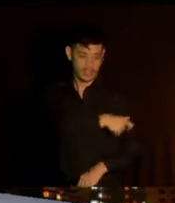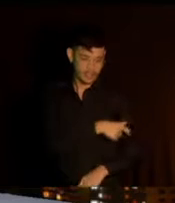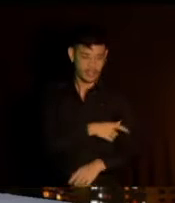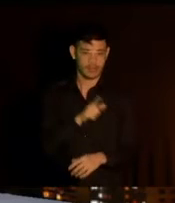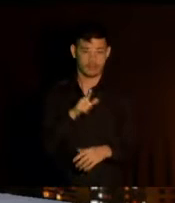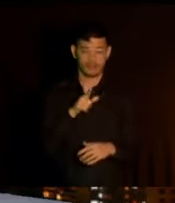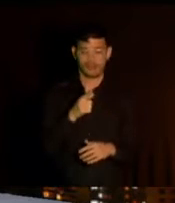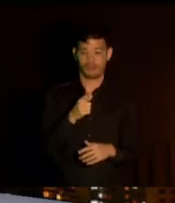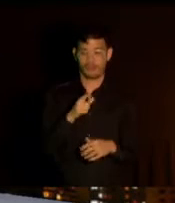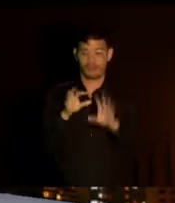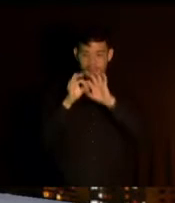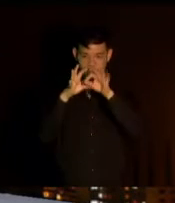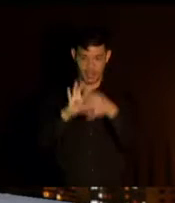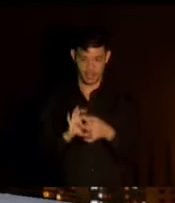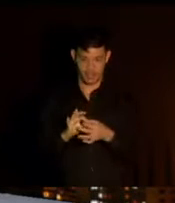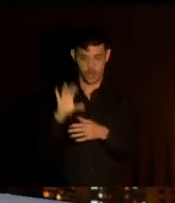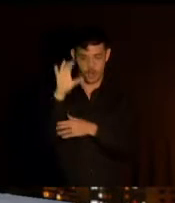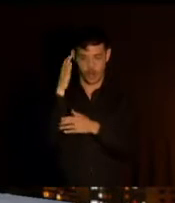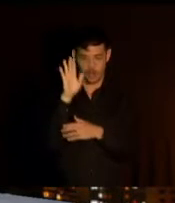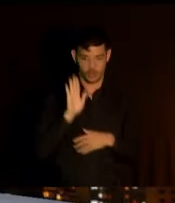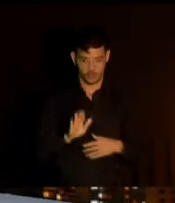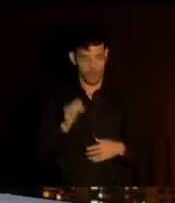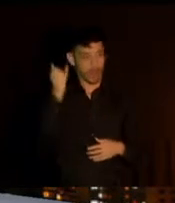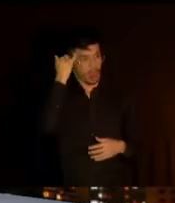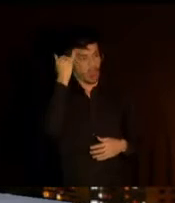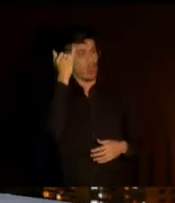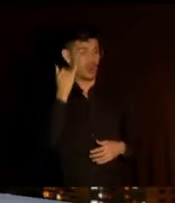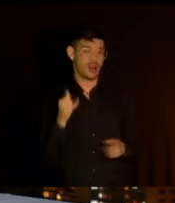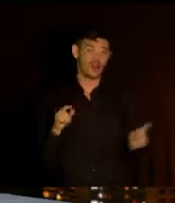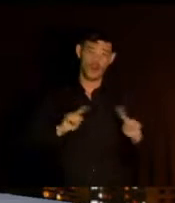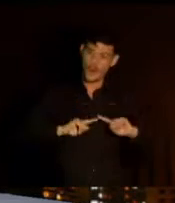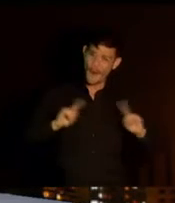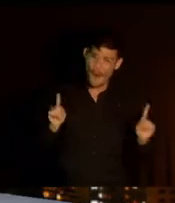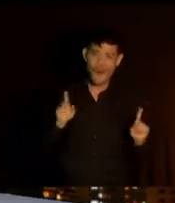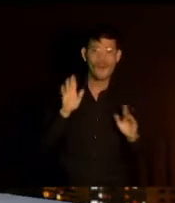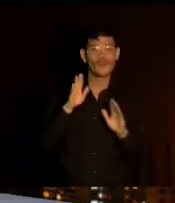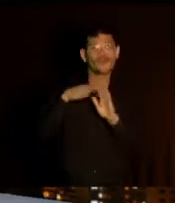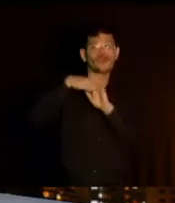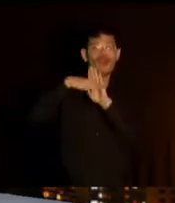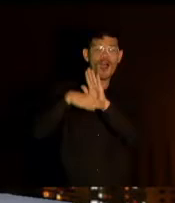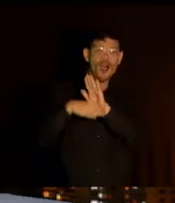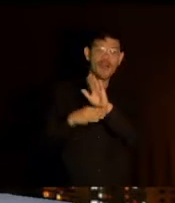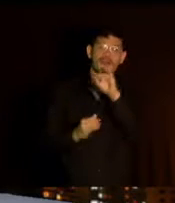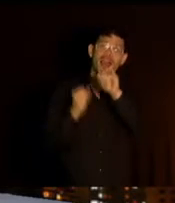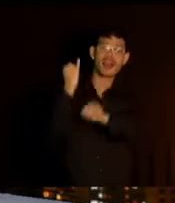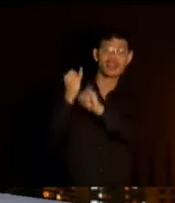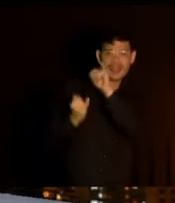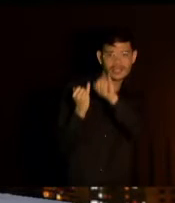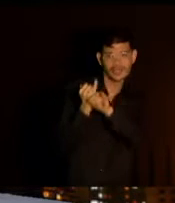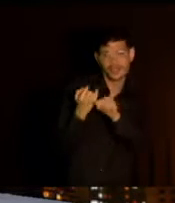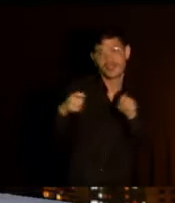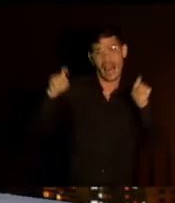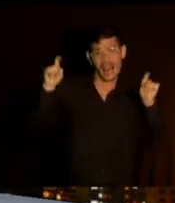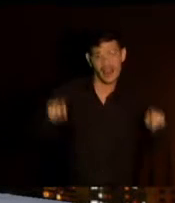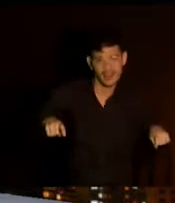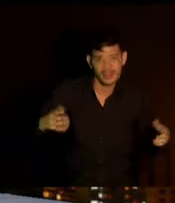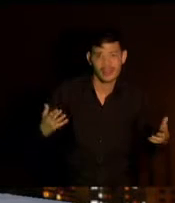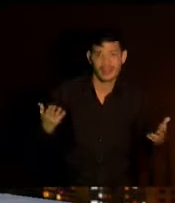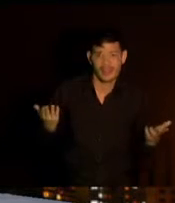esta estructura. Es un régimen internacional y se debe cumplir con este régimen, ¿no, Pedro?